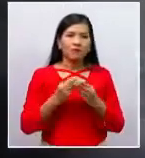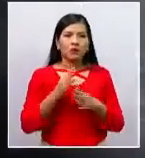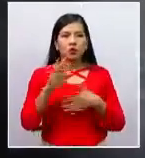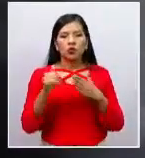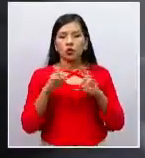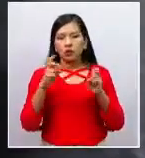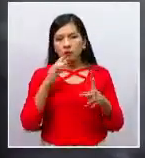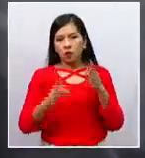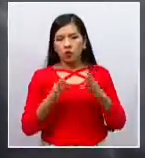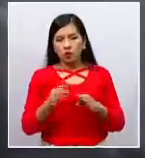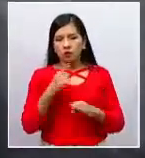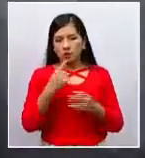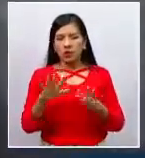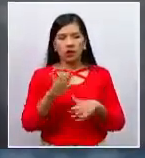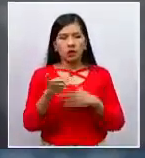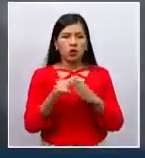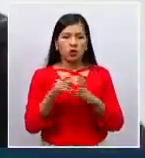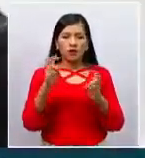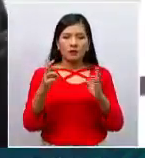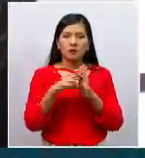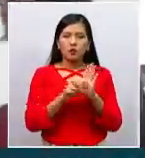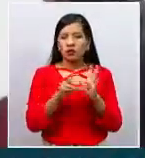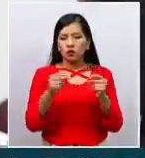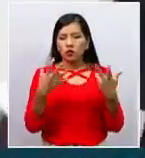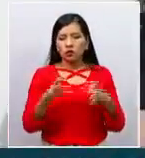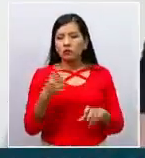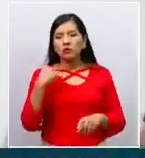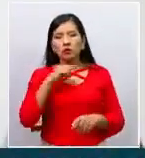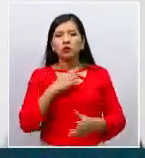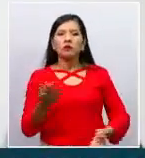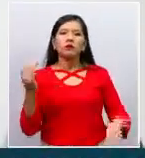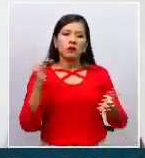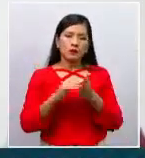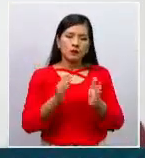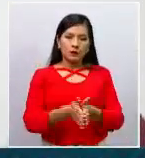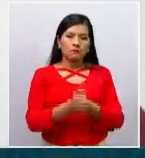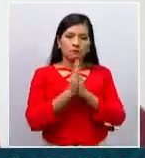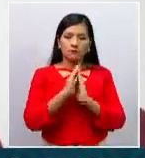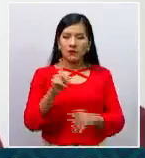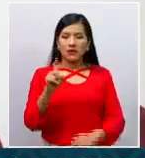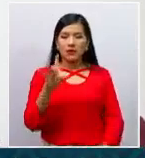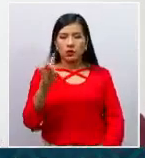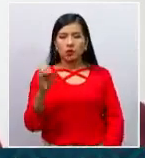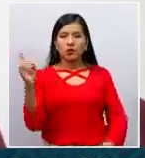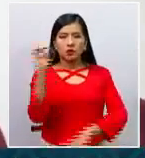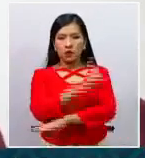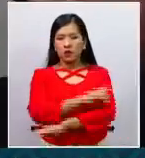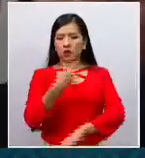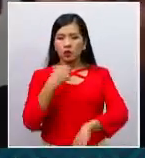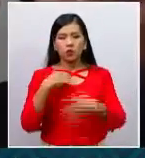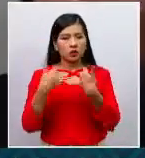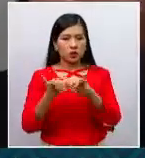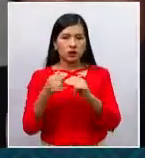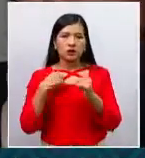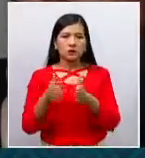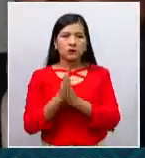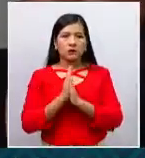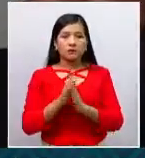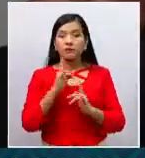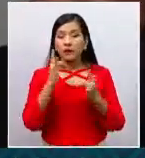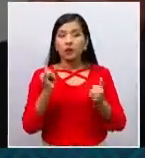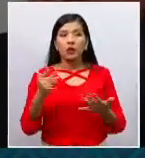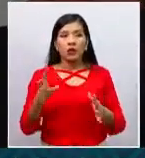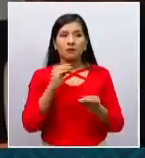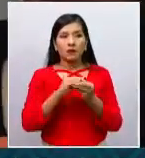con la resolución judicial. Entonces hemos apelado a los 180 días, nos mantenemos nosotros en esa apelación. Con relación,